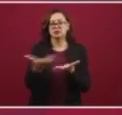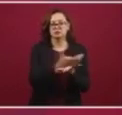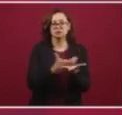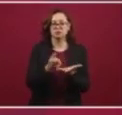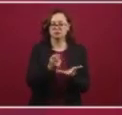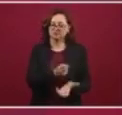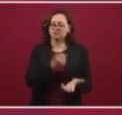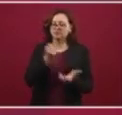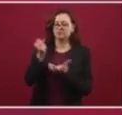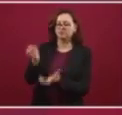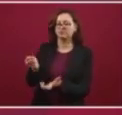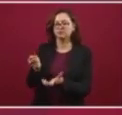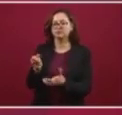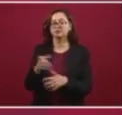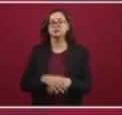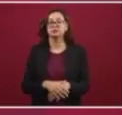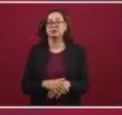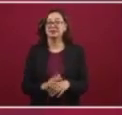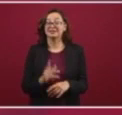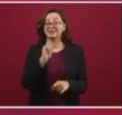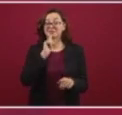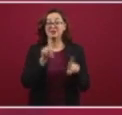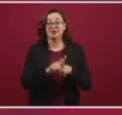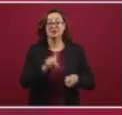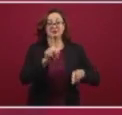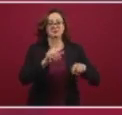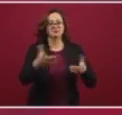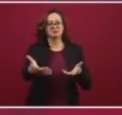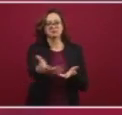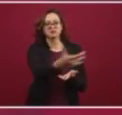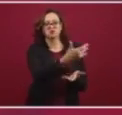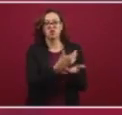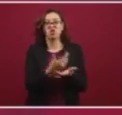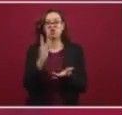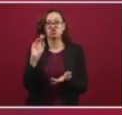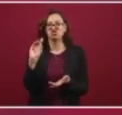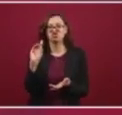todo de dólares. Hay una